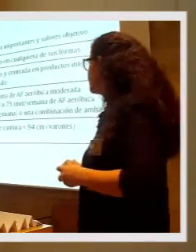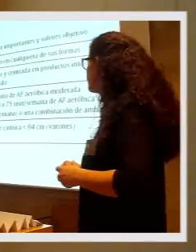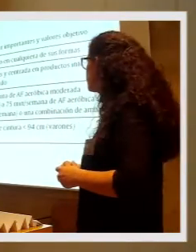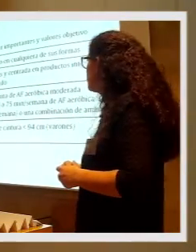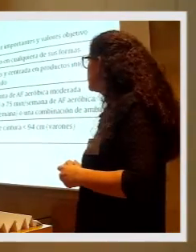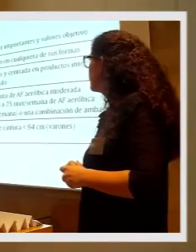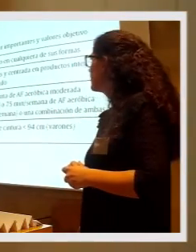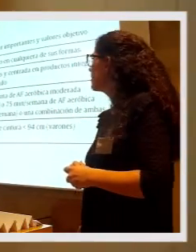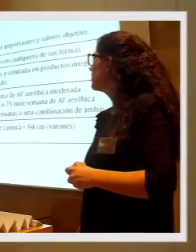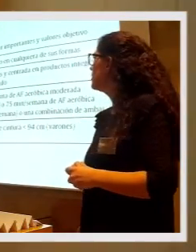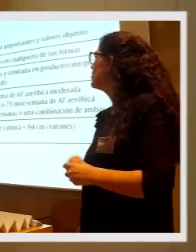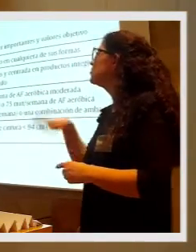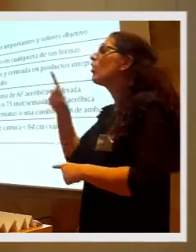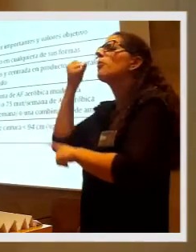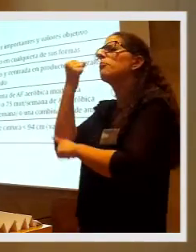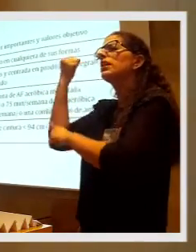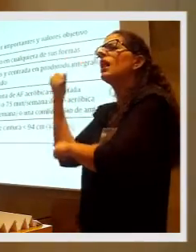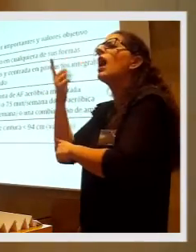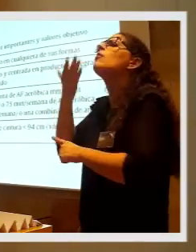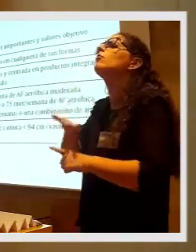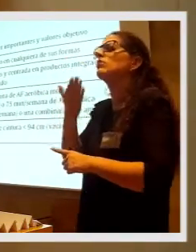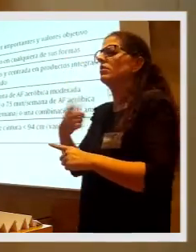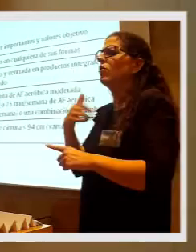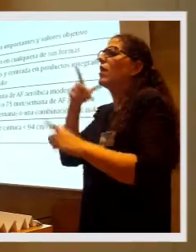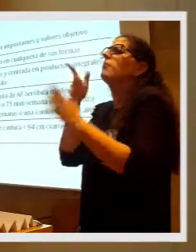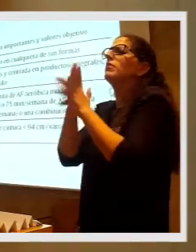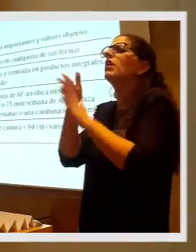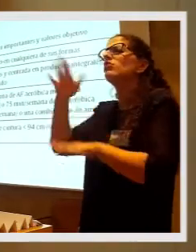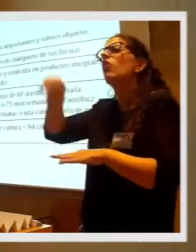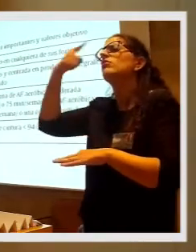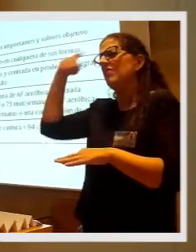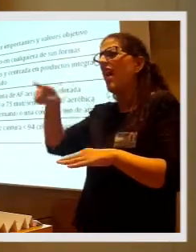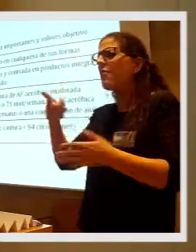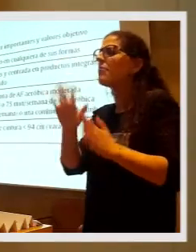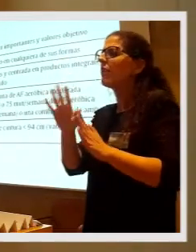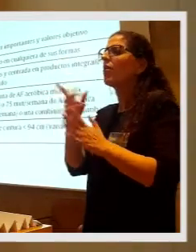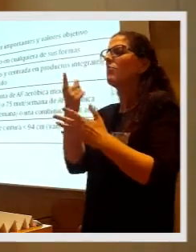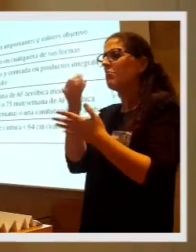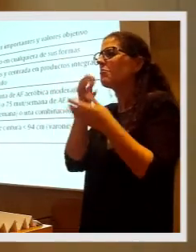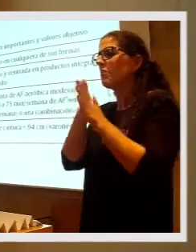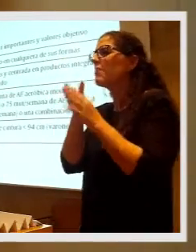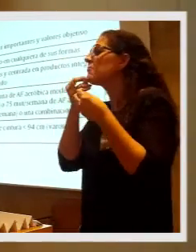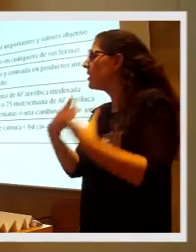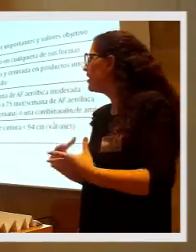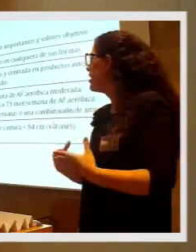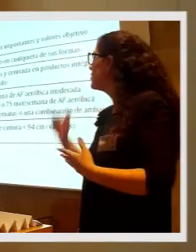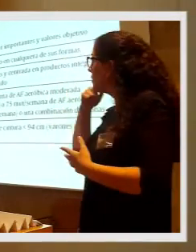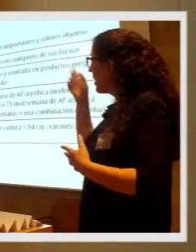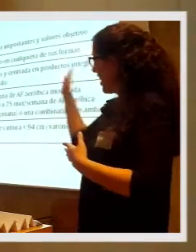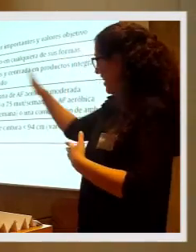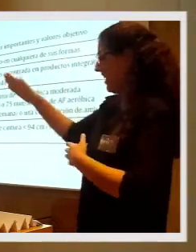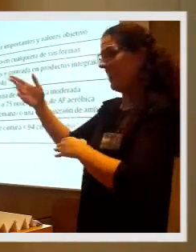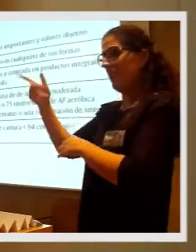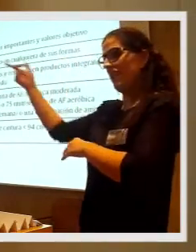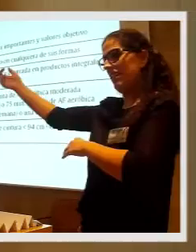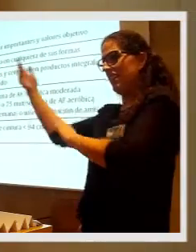Y bueno, son pilares básicos y es lo que me voy a dedicar, a hablar de lo que algo ya sabemos, como veis en esta esquinita de aquí de la izquierda, Fundamentalmente, pues